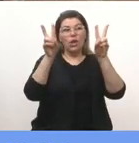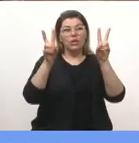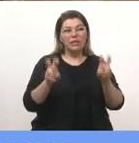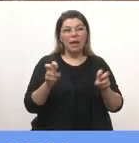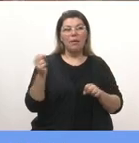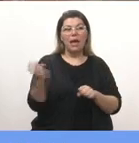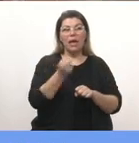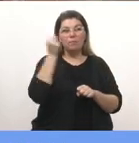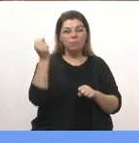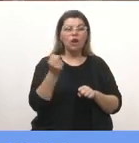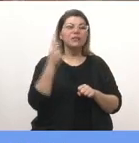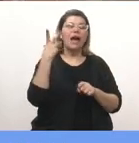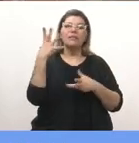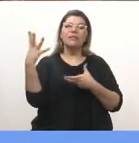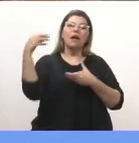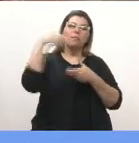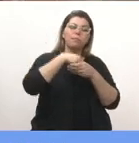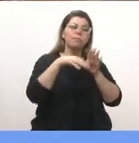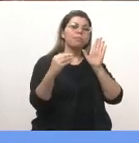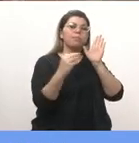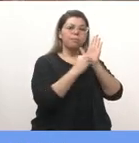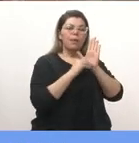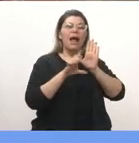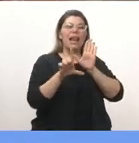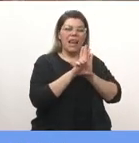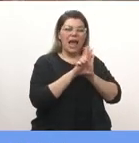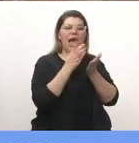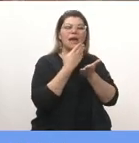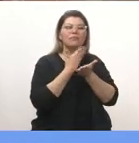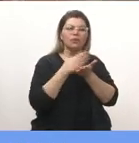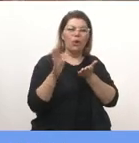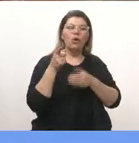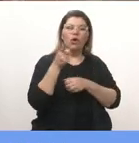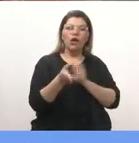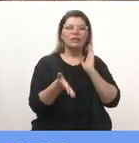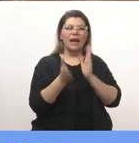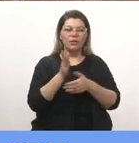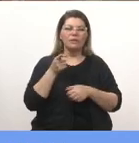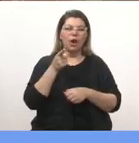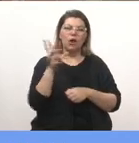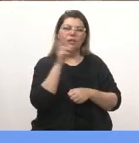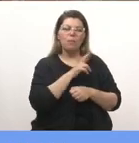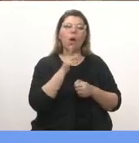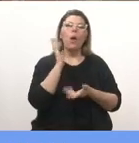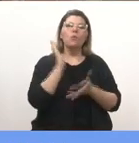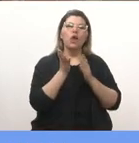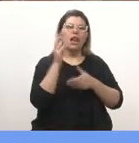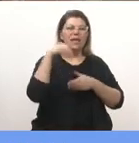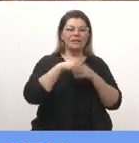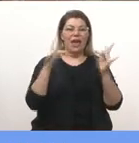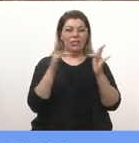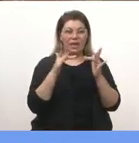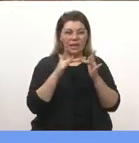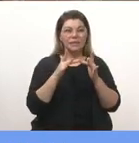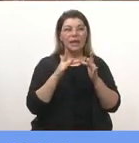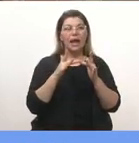tan importante como es incorporar a la ley de erradicación de violencia contra las mujeres la violencia digital. Y otra cosa, porque